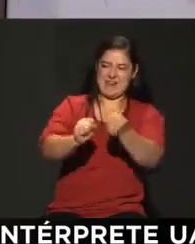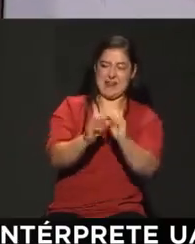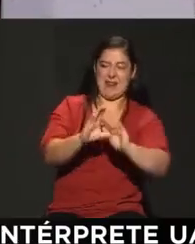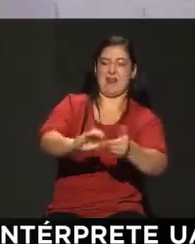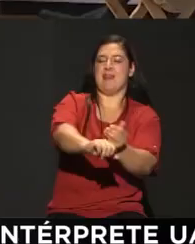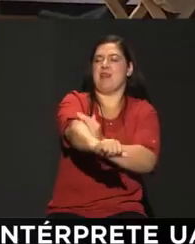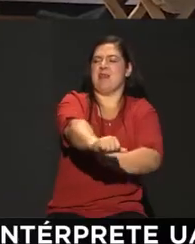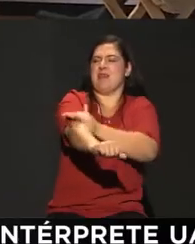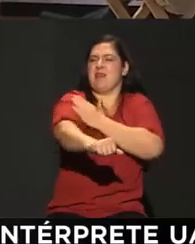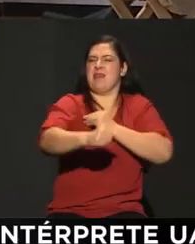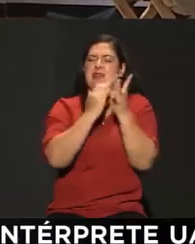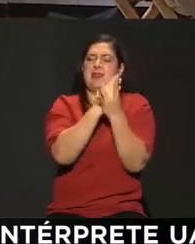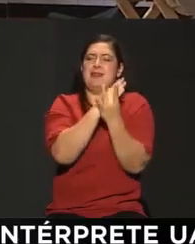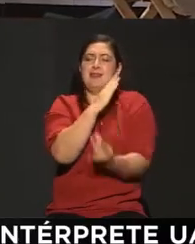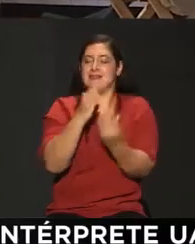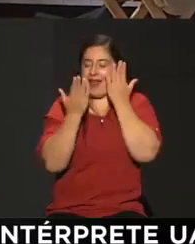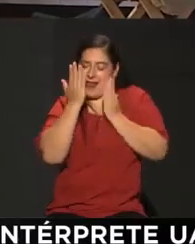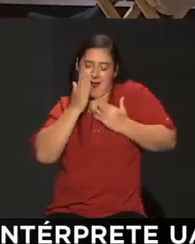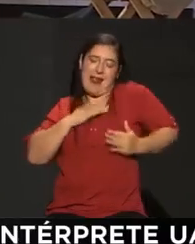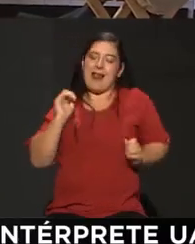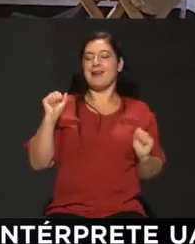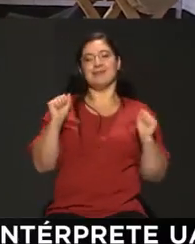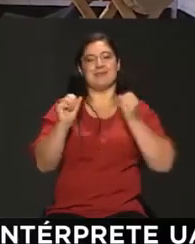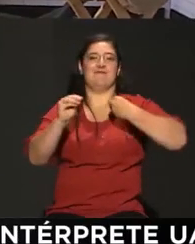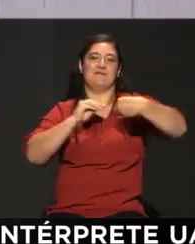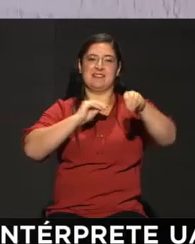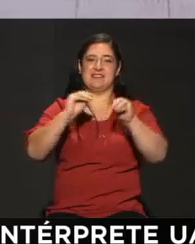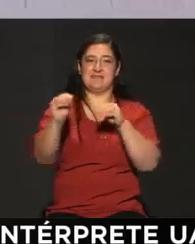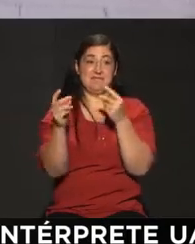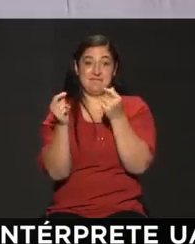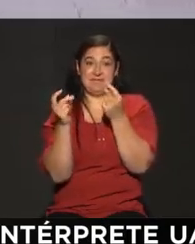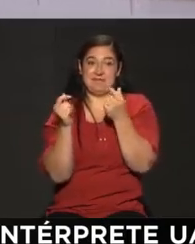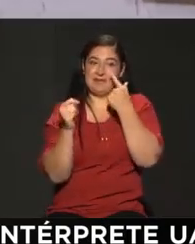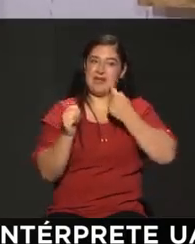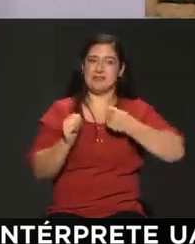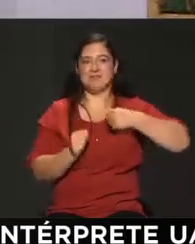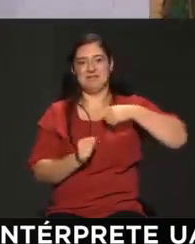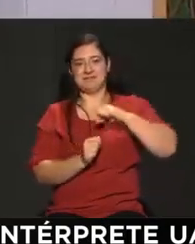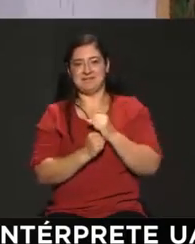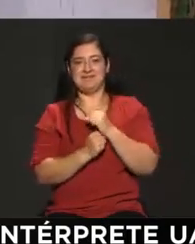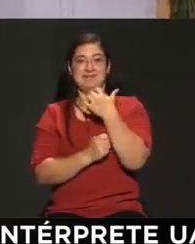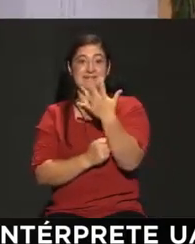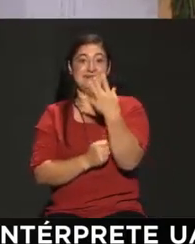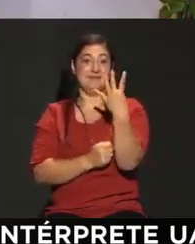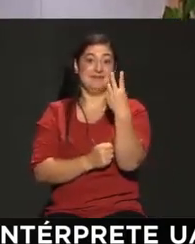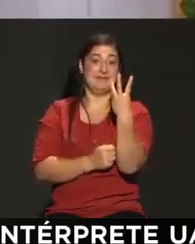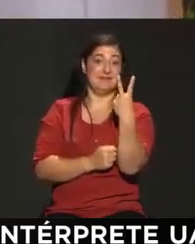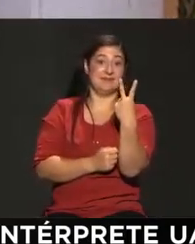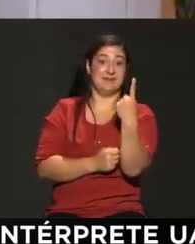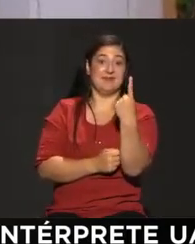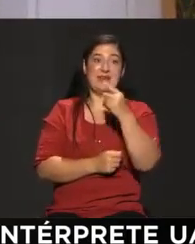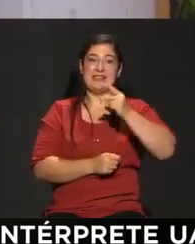recuperar y devolver. Entonces, rápido, 5, 4, 3, 2, 1. Esta mano que no